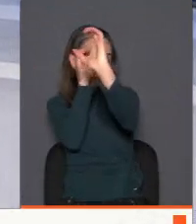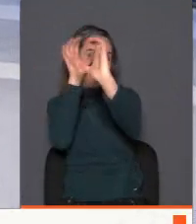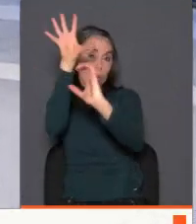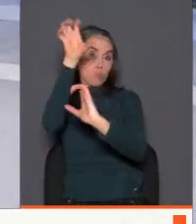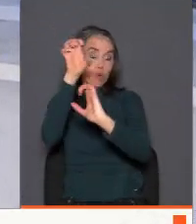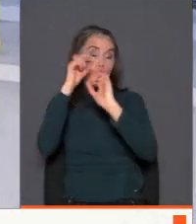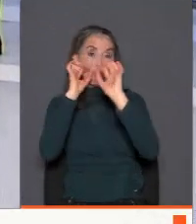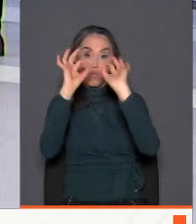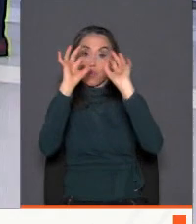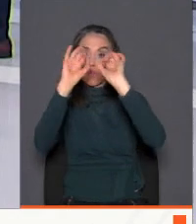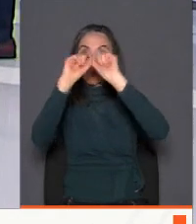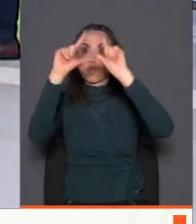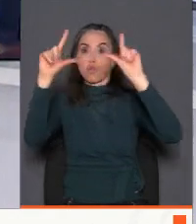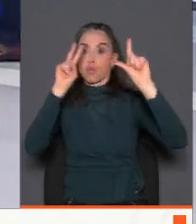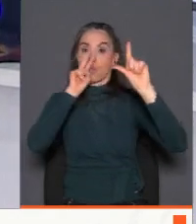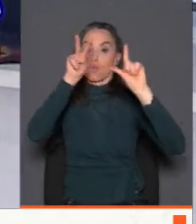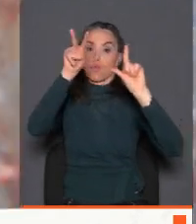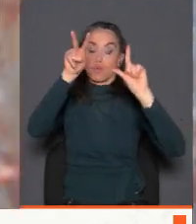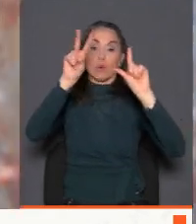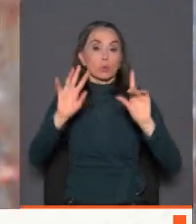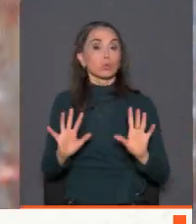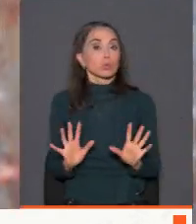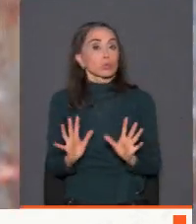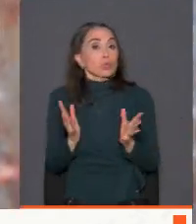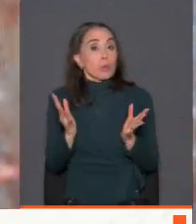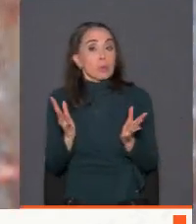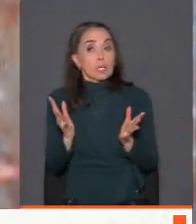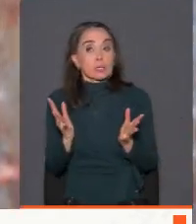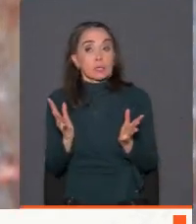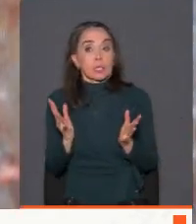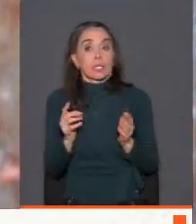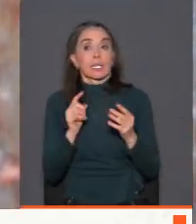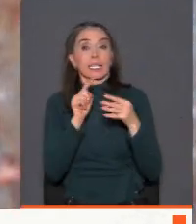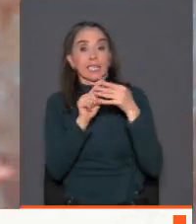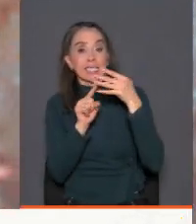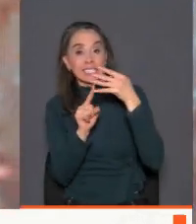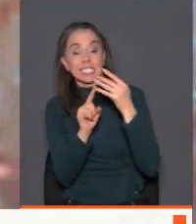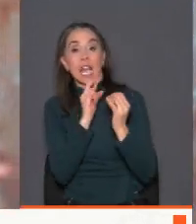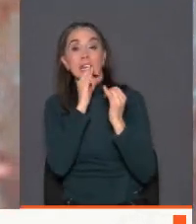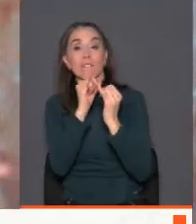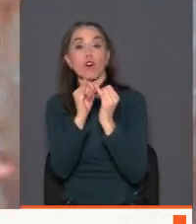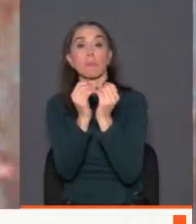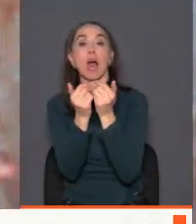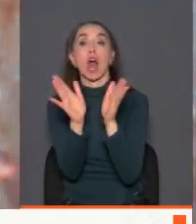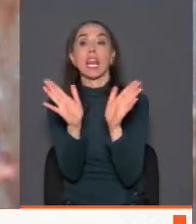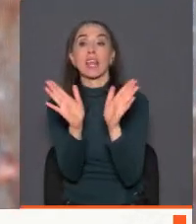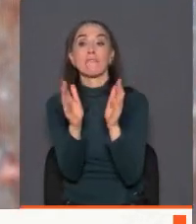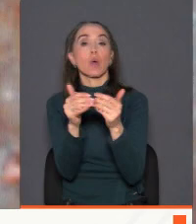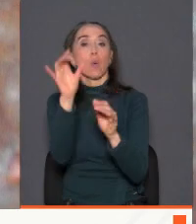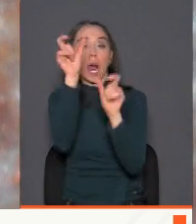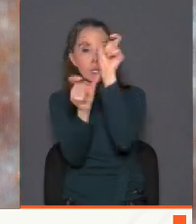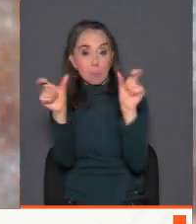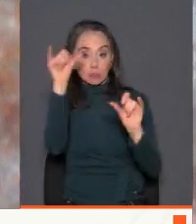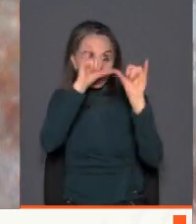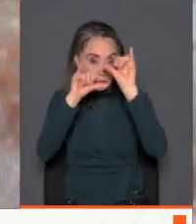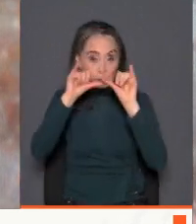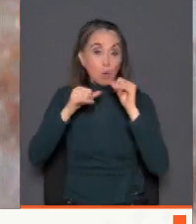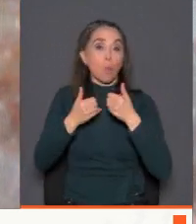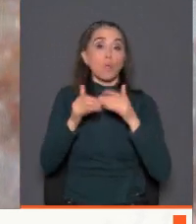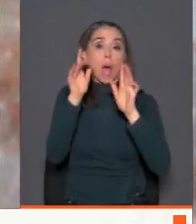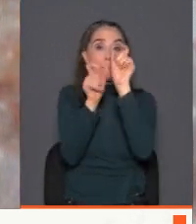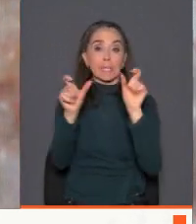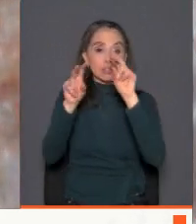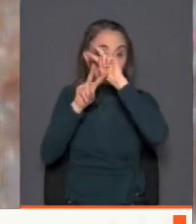Webb. Y esta imagen lo que más sorprende es que fue parte de los datos que están de manera libre, que cualquier científico o cualquier investigador,